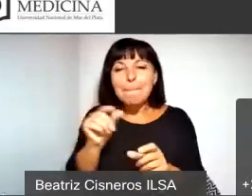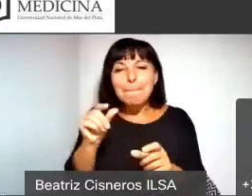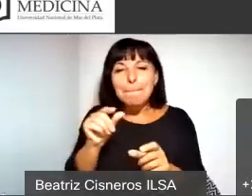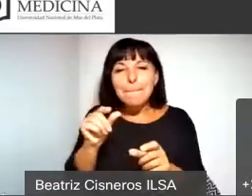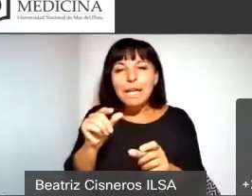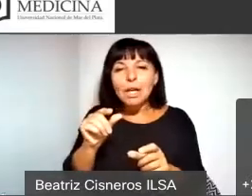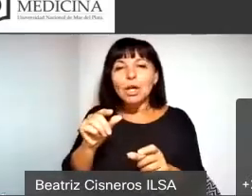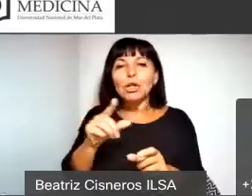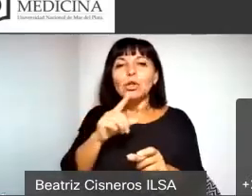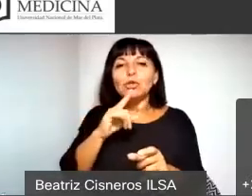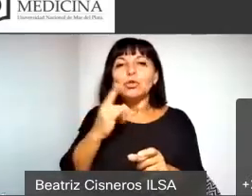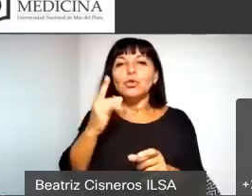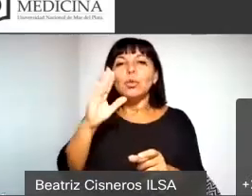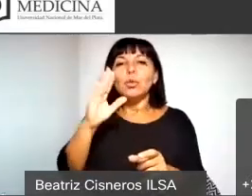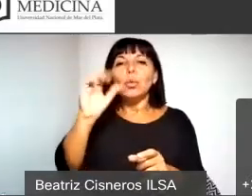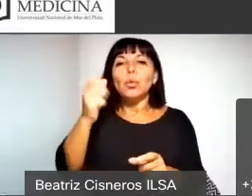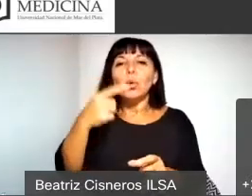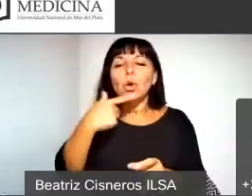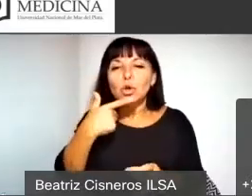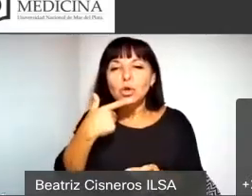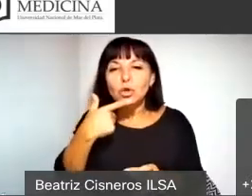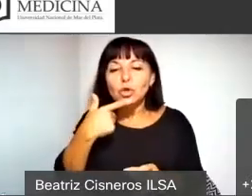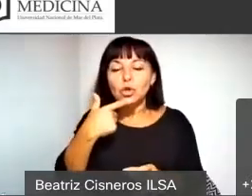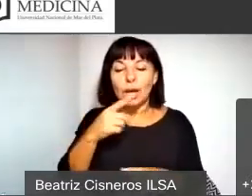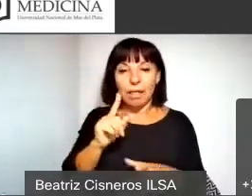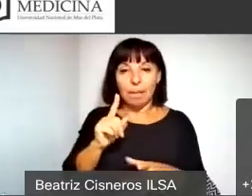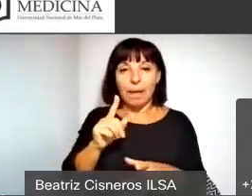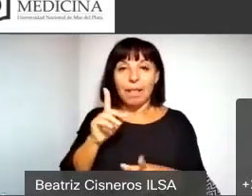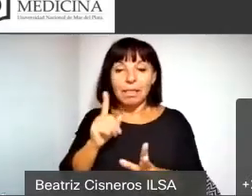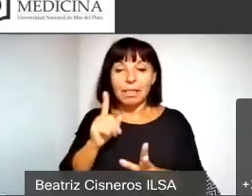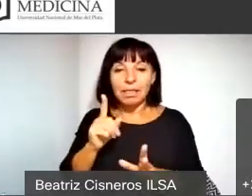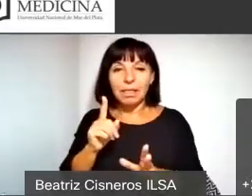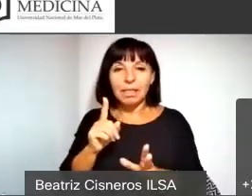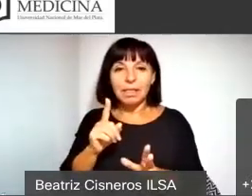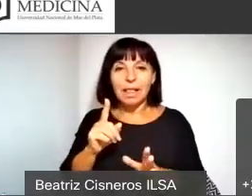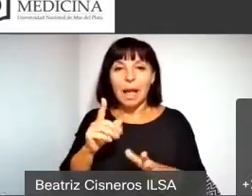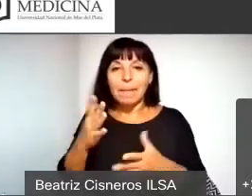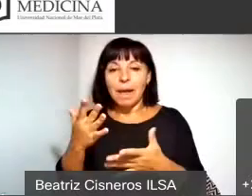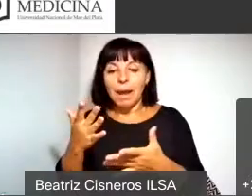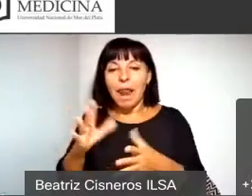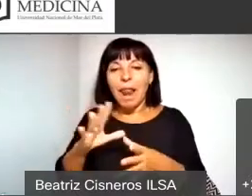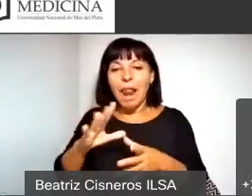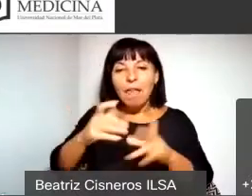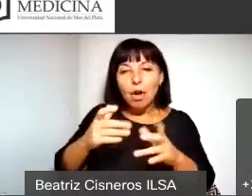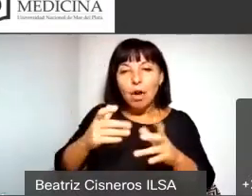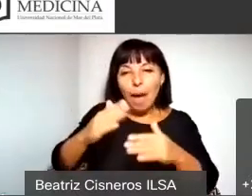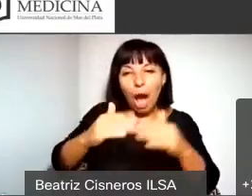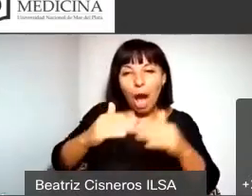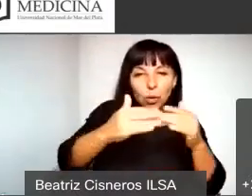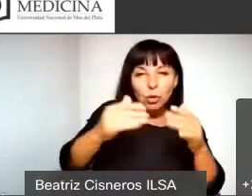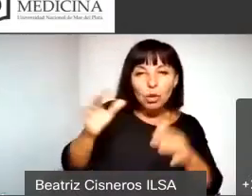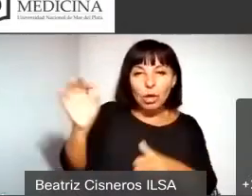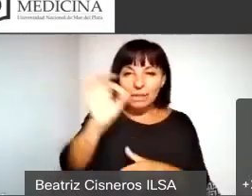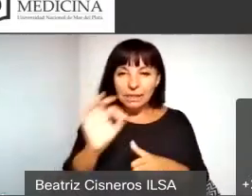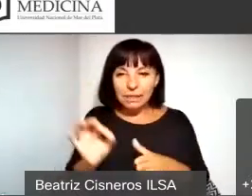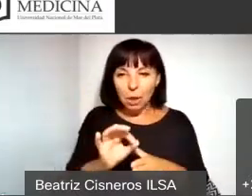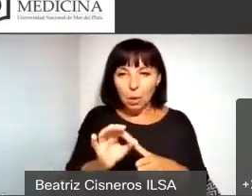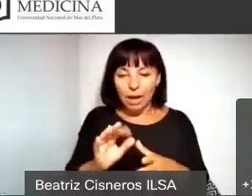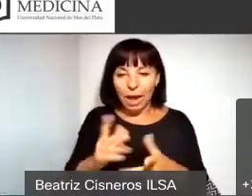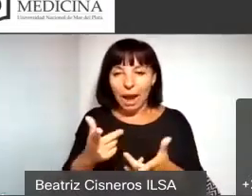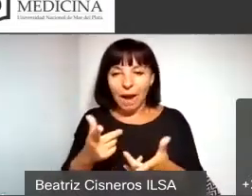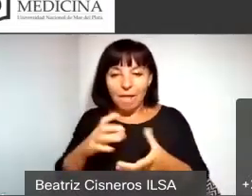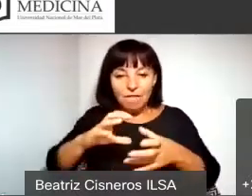del citoesqueleto. Es decir, que también van a condicionar la arquitectura celular, van a definir la forma que tome la